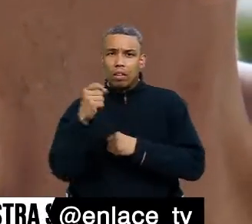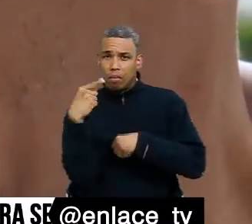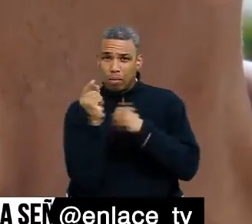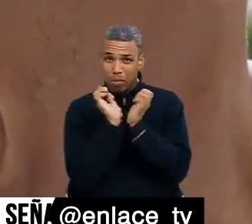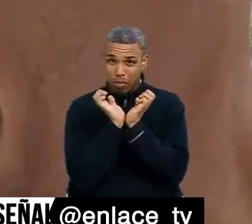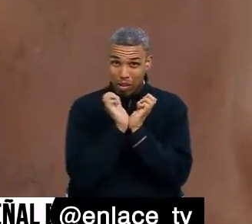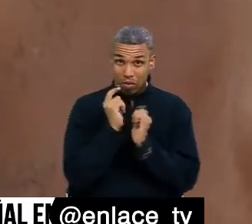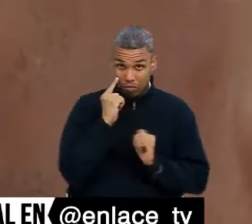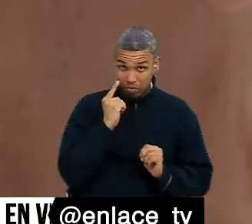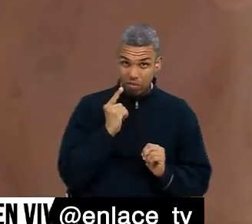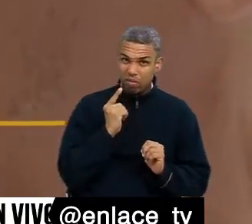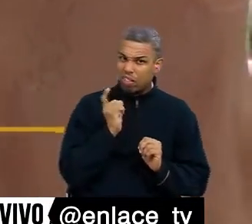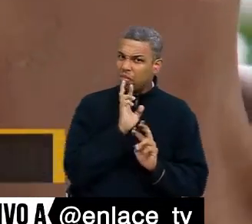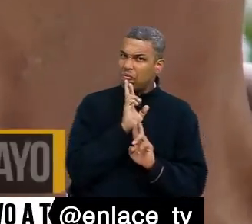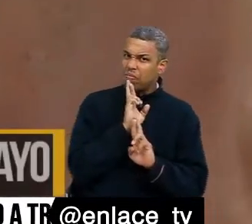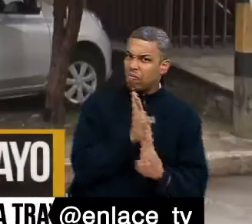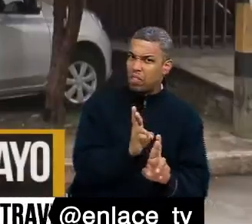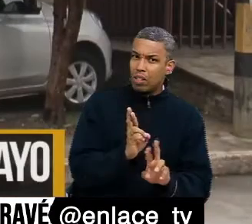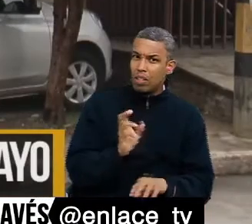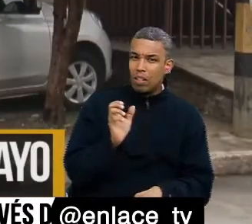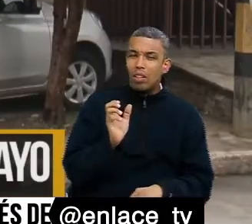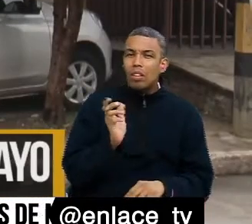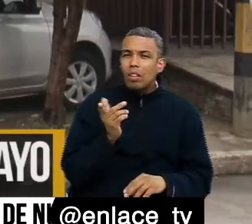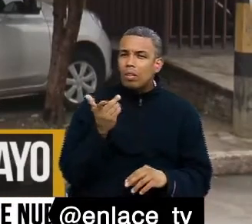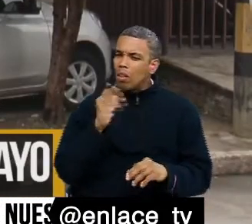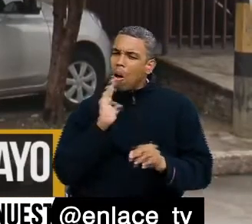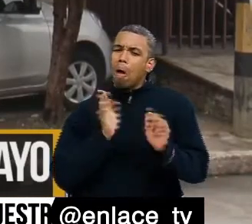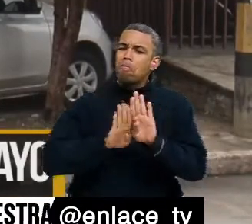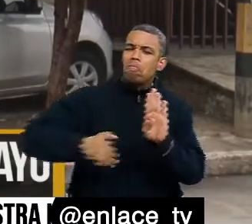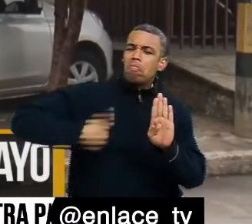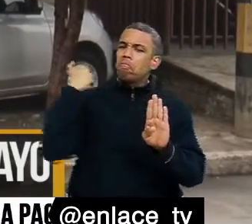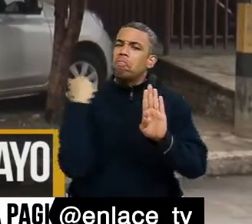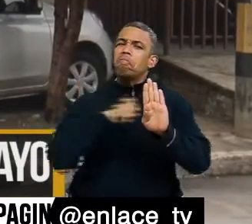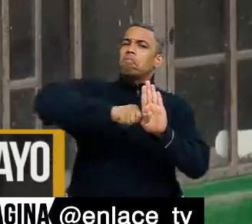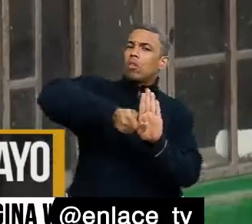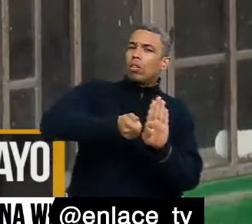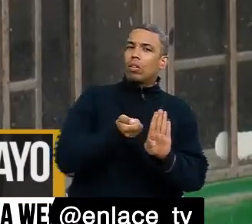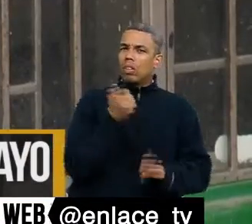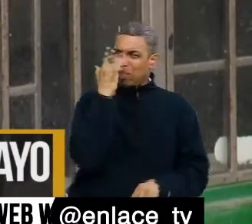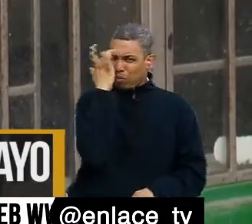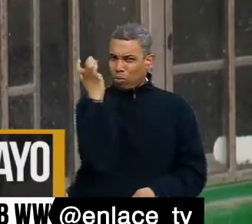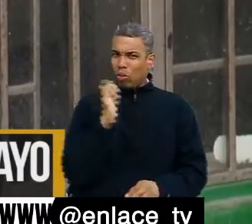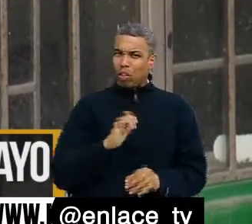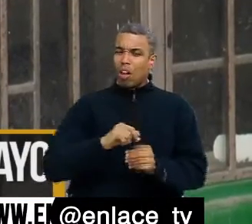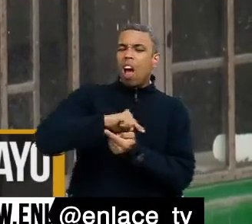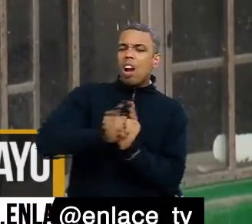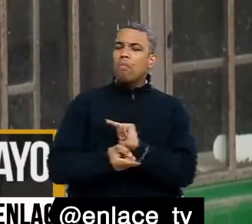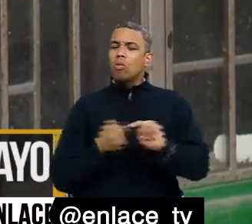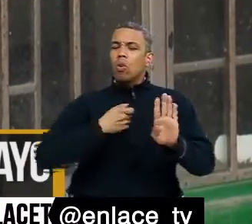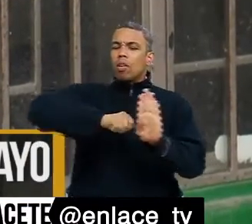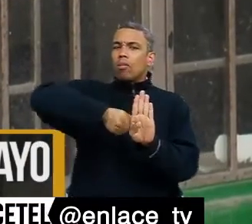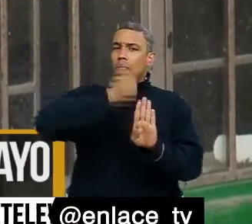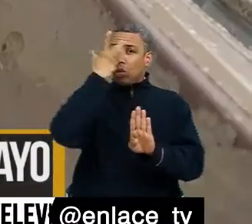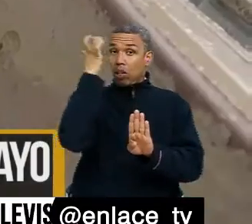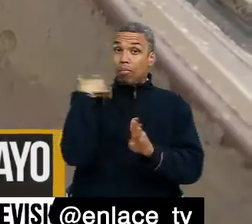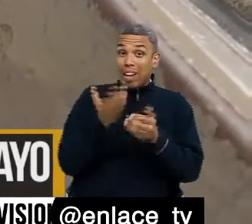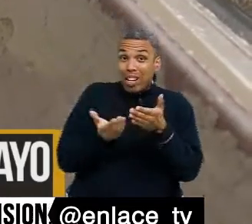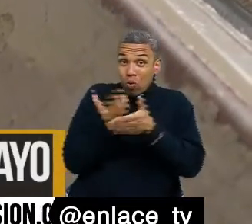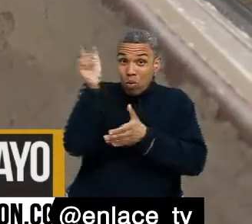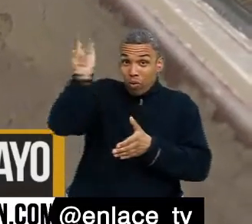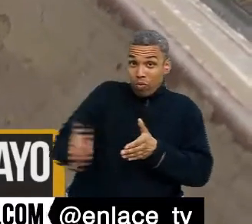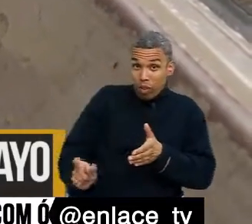saliente presidente por su decisión, junto con los demás miembros de la nueva Junta, de cambiar los candados y chapas del salón comunal. El nuevo dignatario